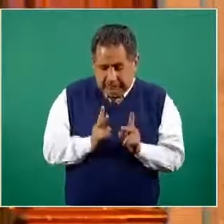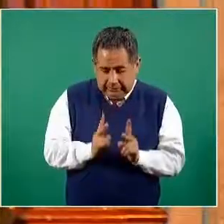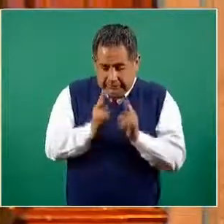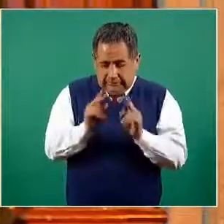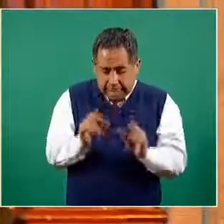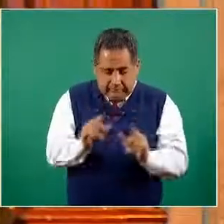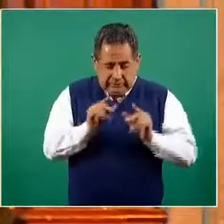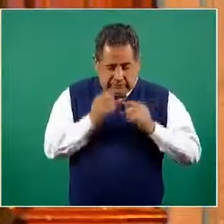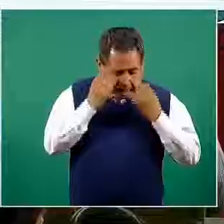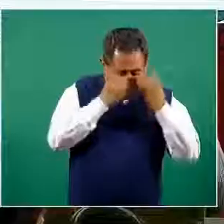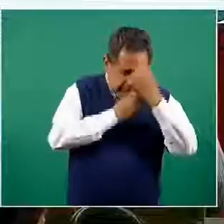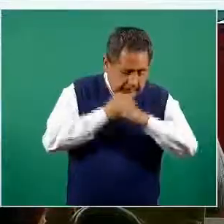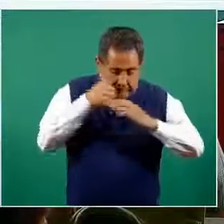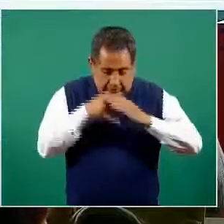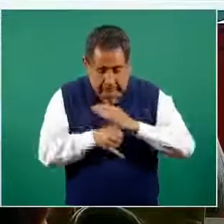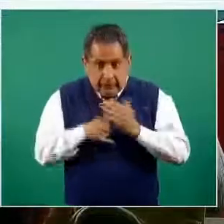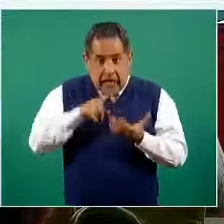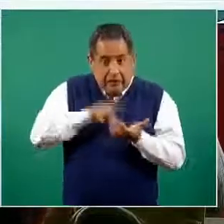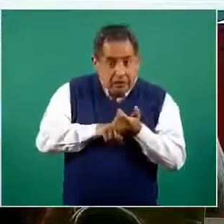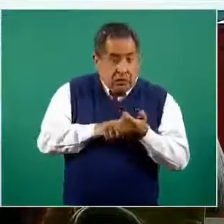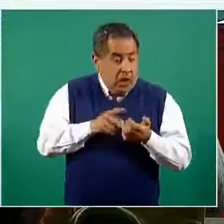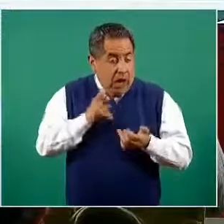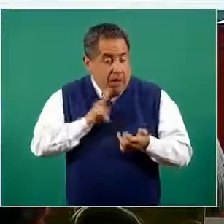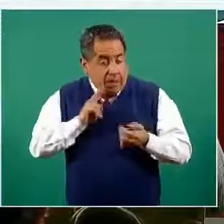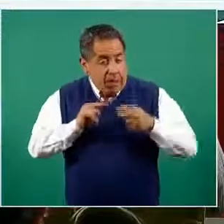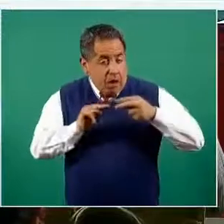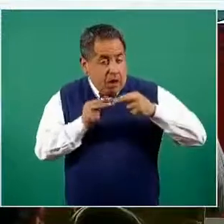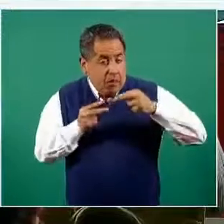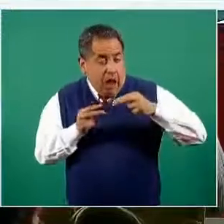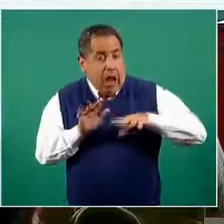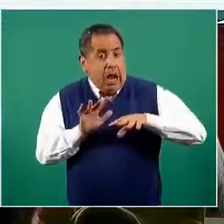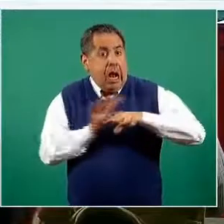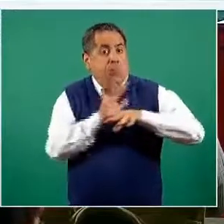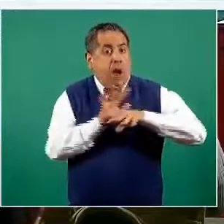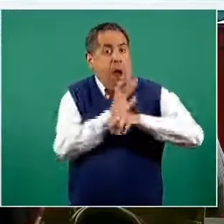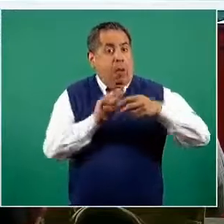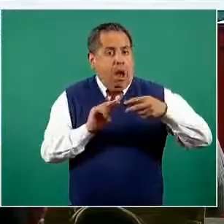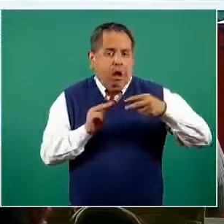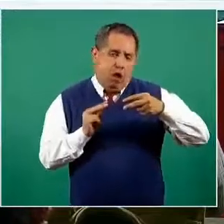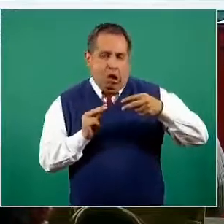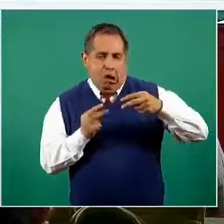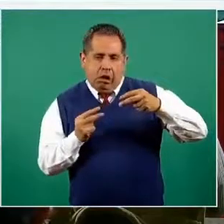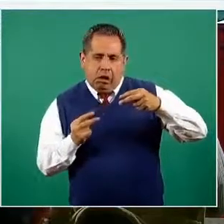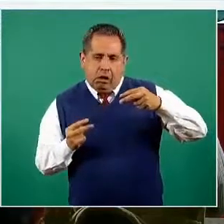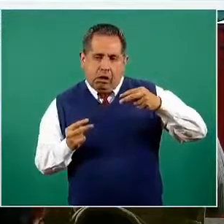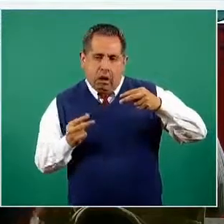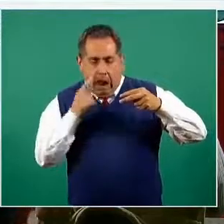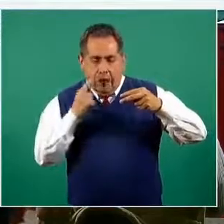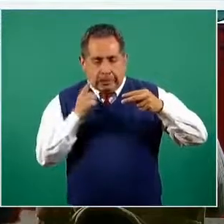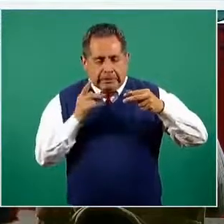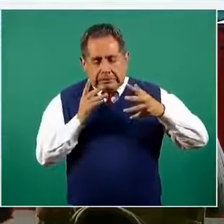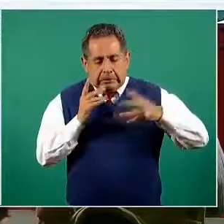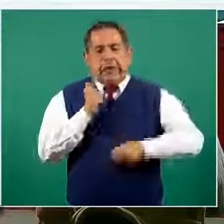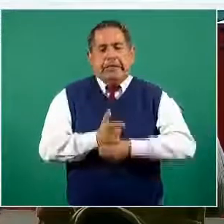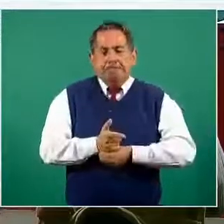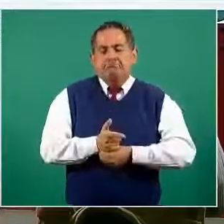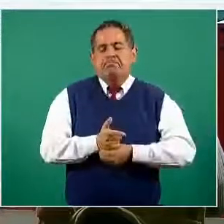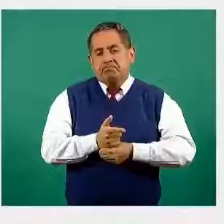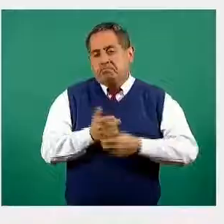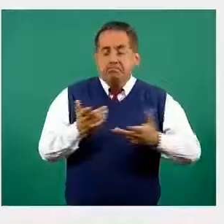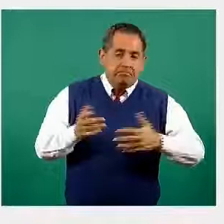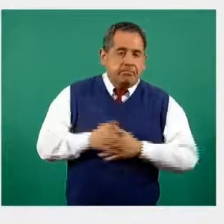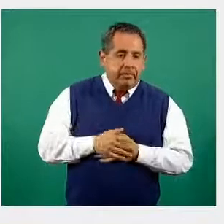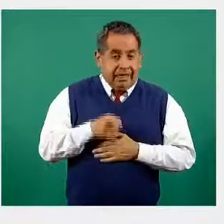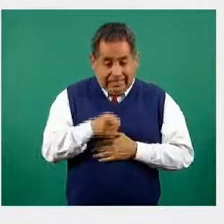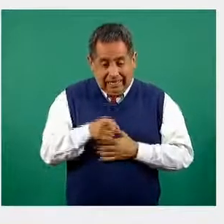estas muestras pueden o no tener estas mutaciones. Entonces, definimos esta estrategia y en el caso de que tengamos